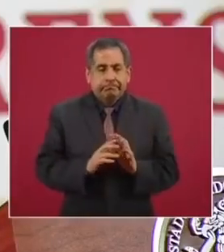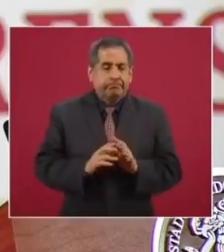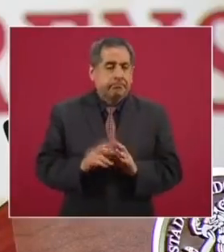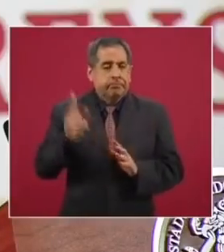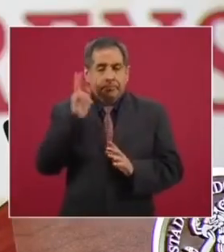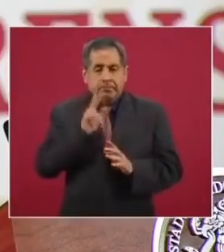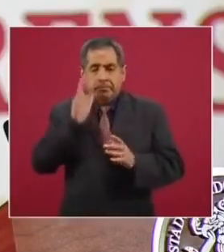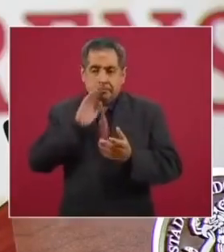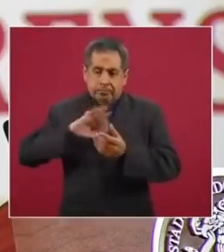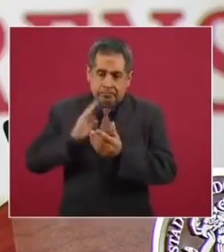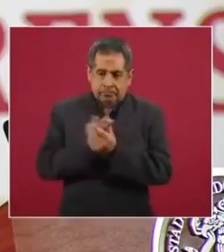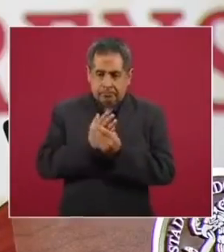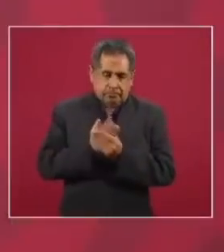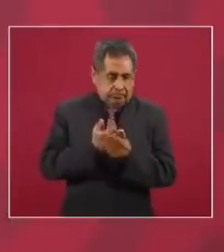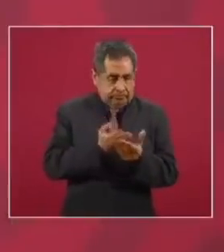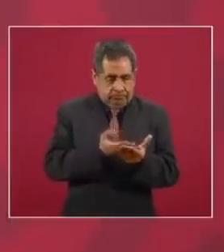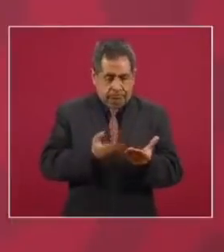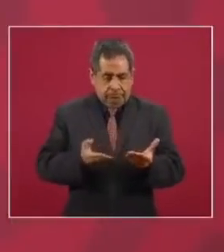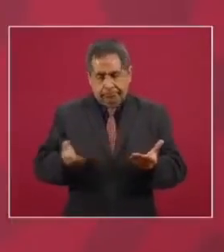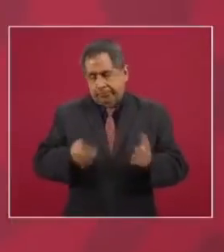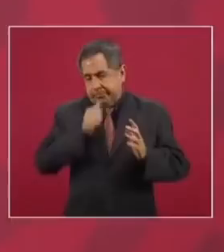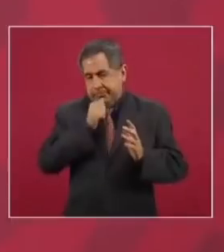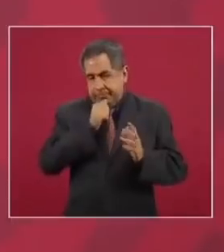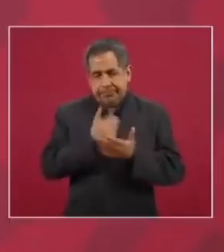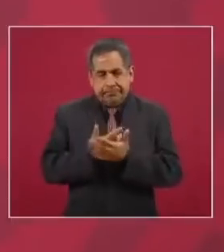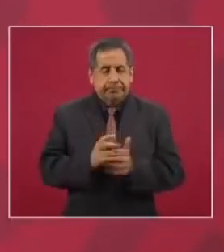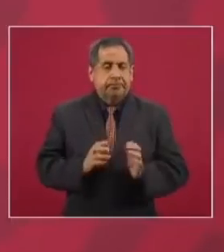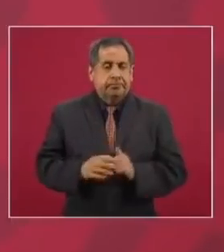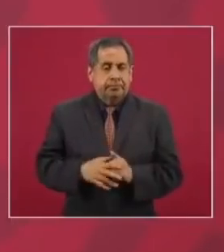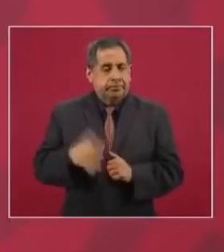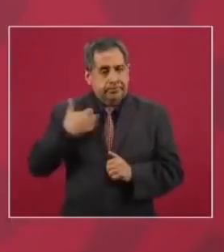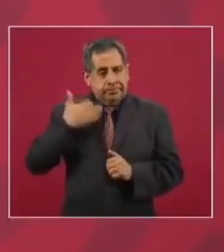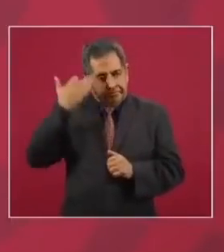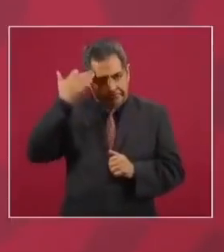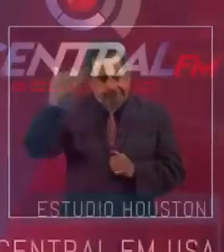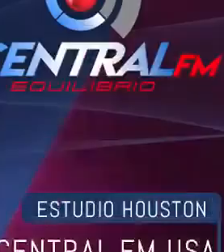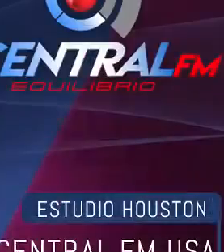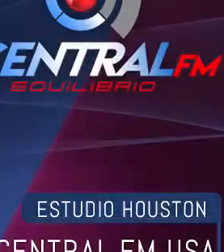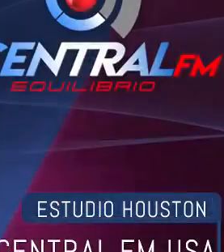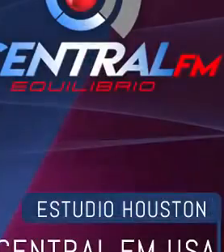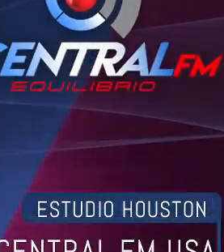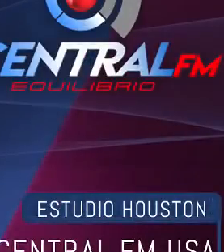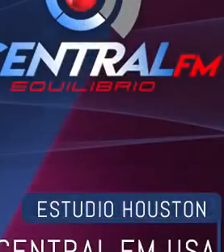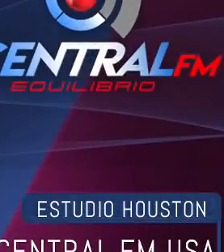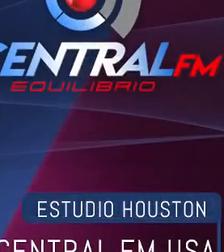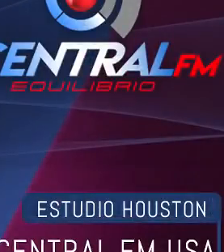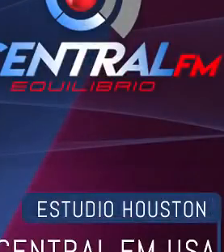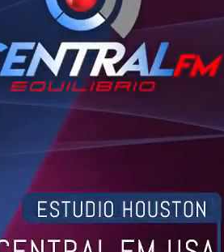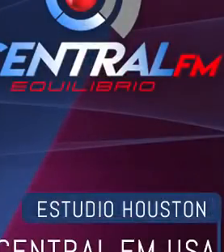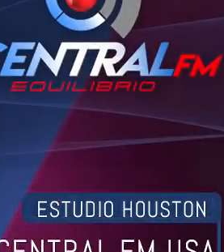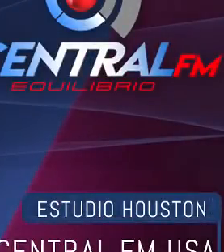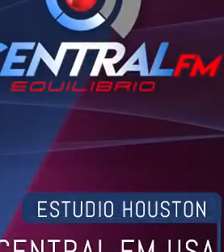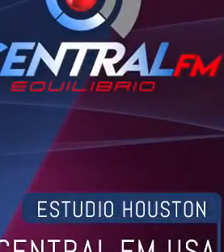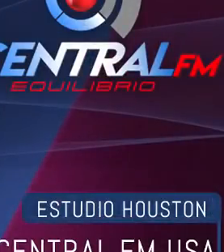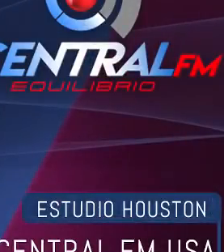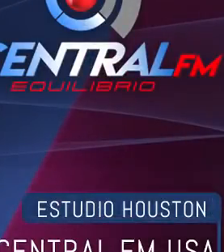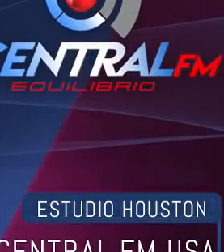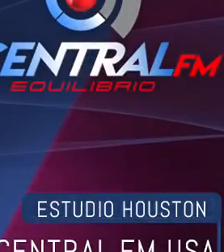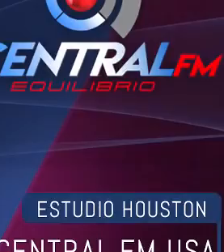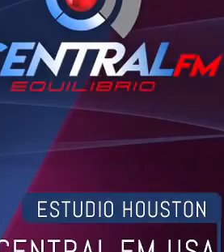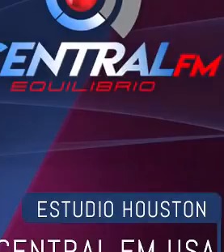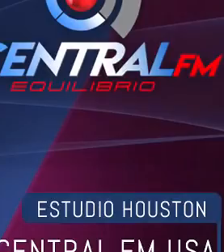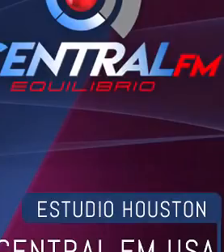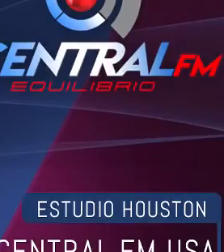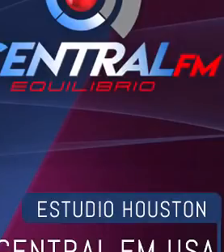presentación de pruebas, es un proceso. Y bien, luego de